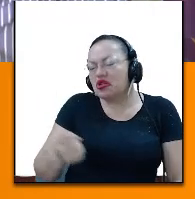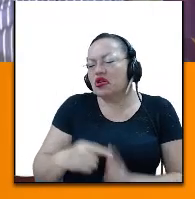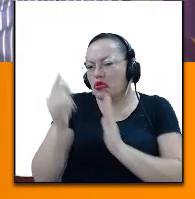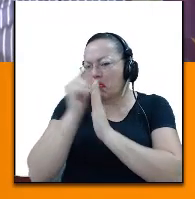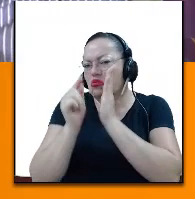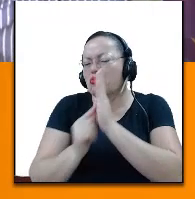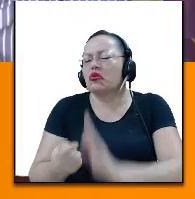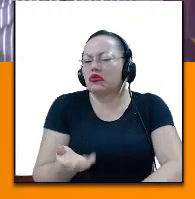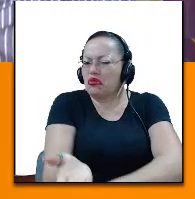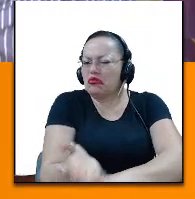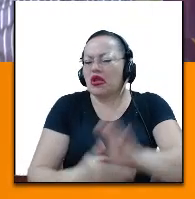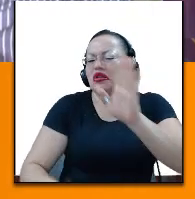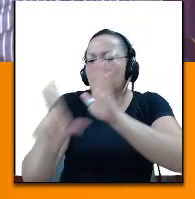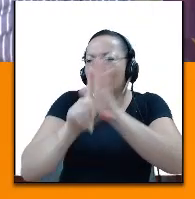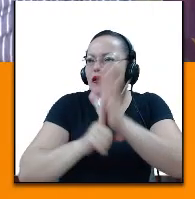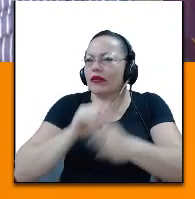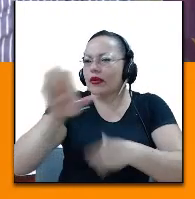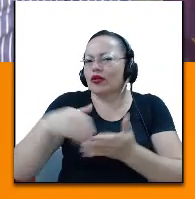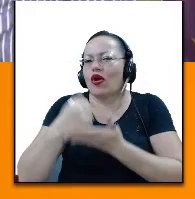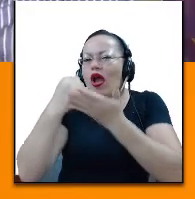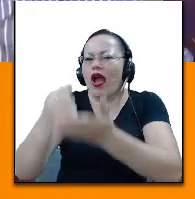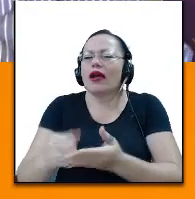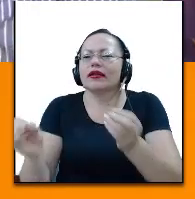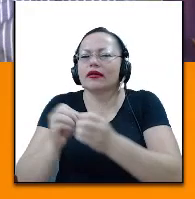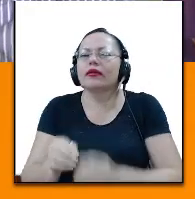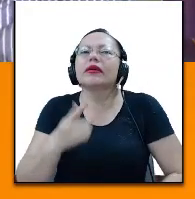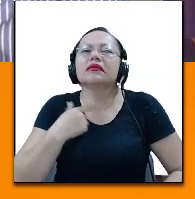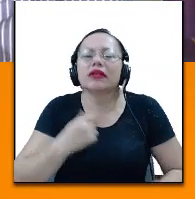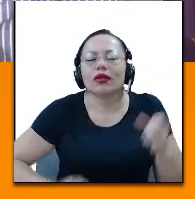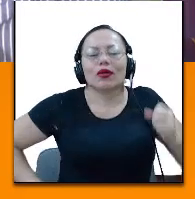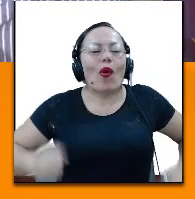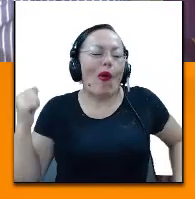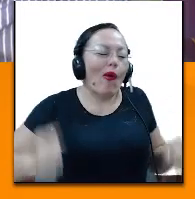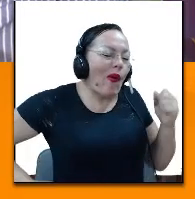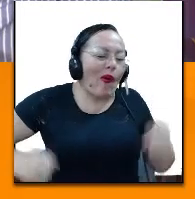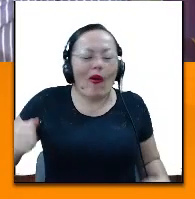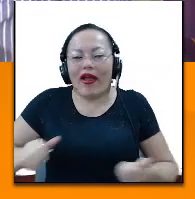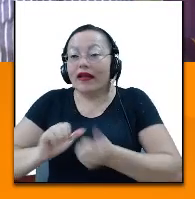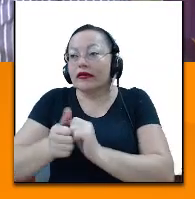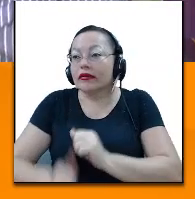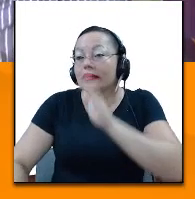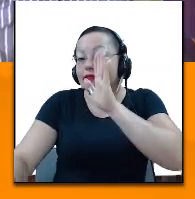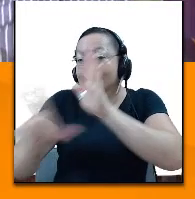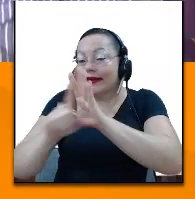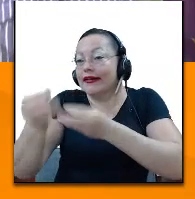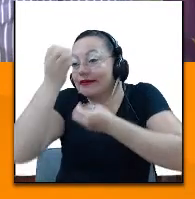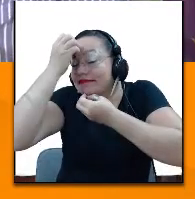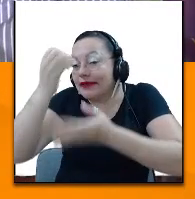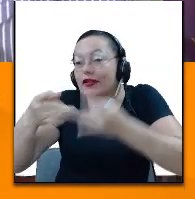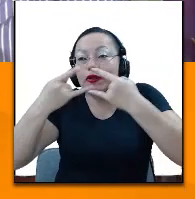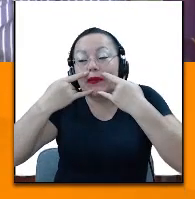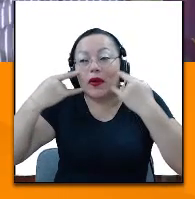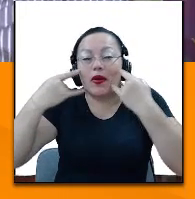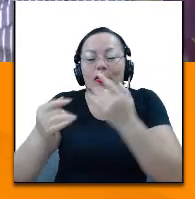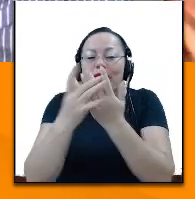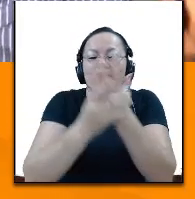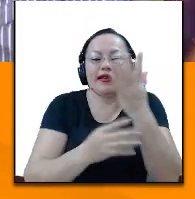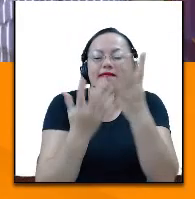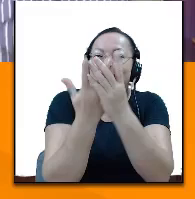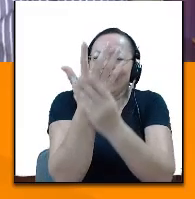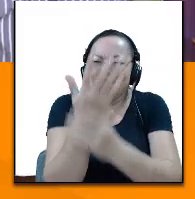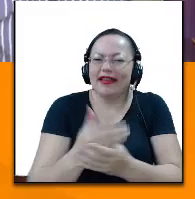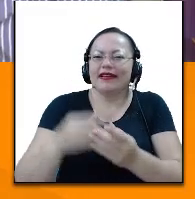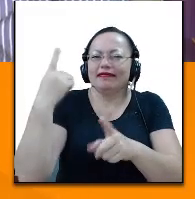buenos y pues a favor de las personas que les gusta salir a hacer ejercicio, claramente pues tomando las medidas de prevención y con nuestro tapabocas,